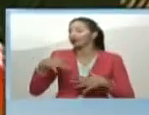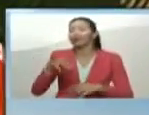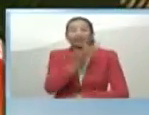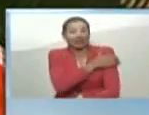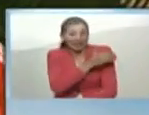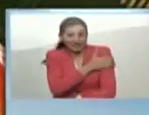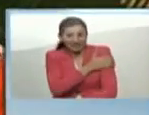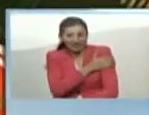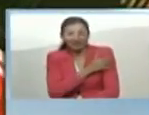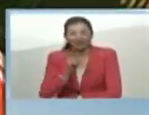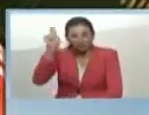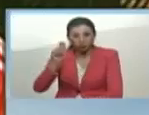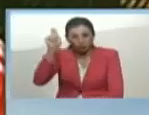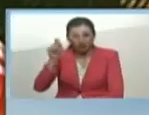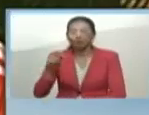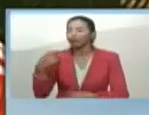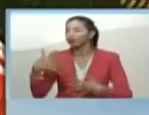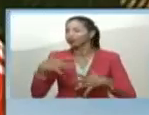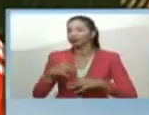quieren